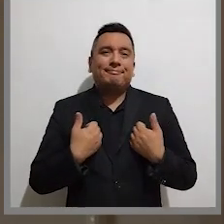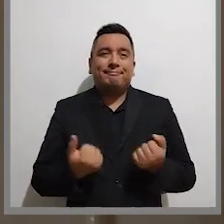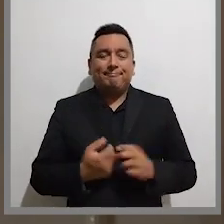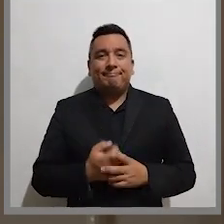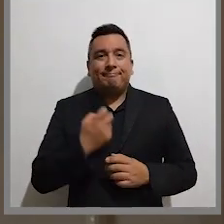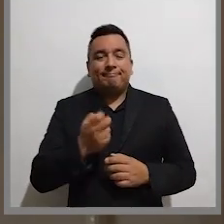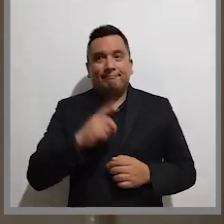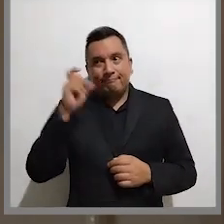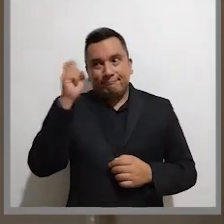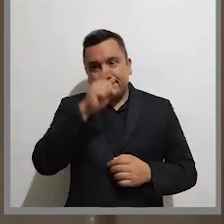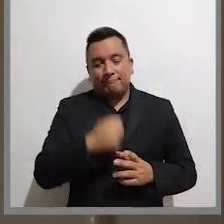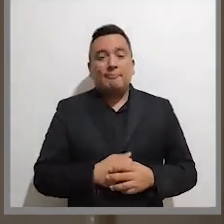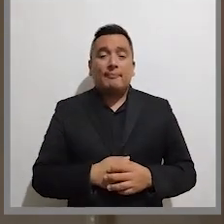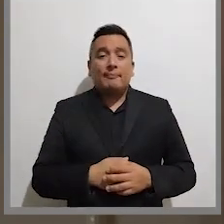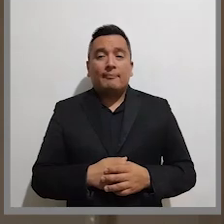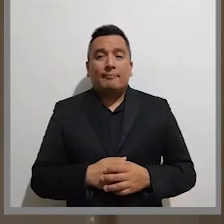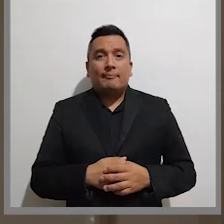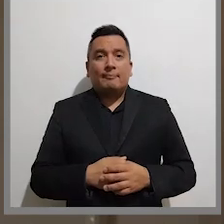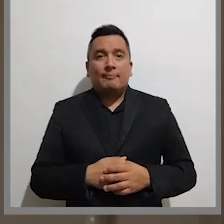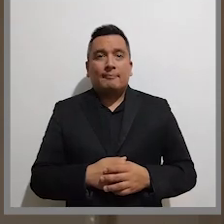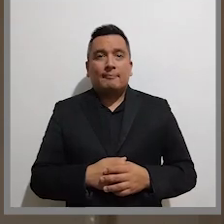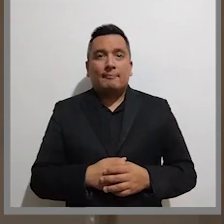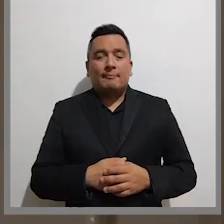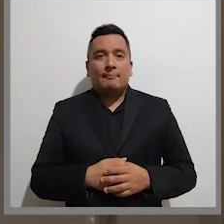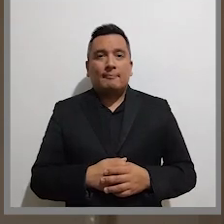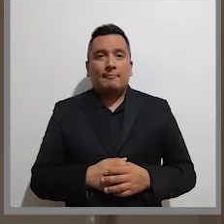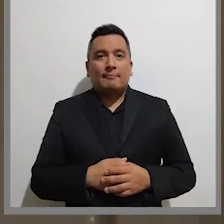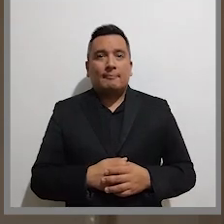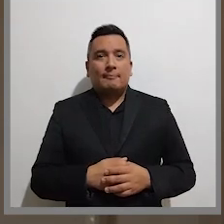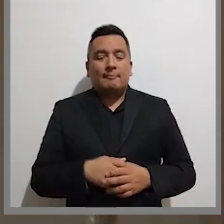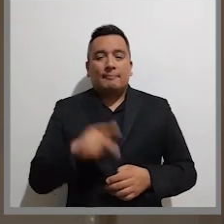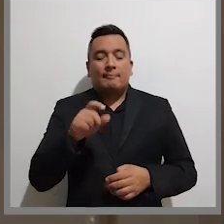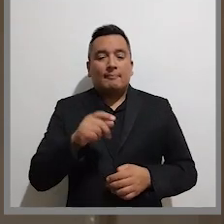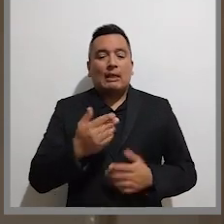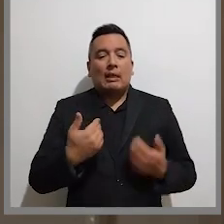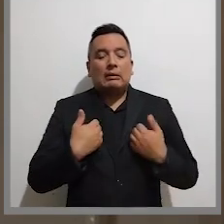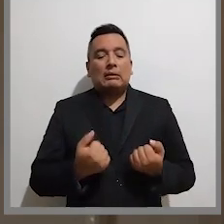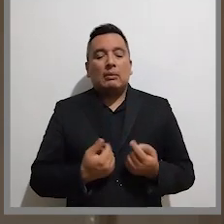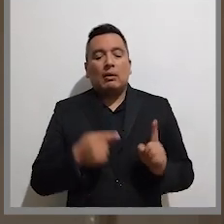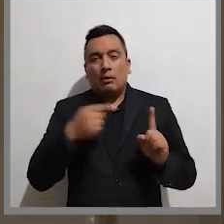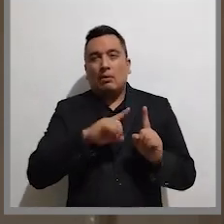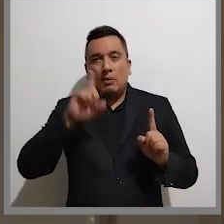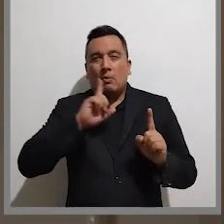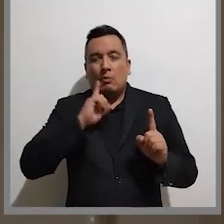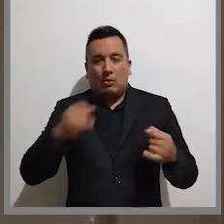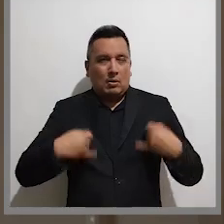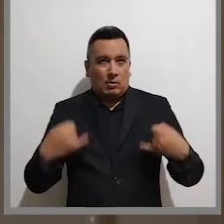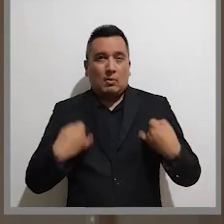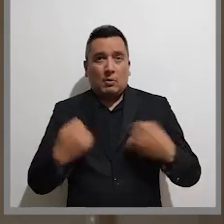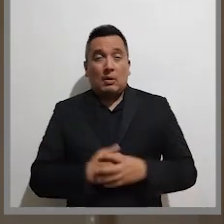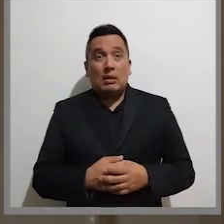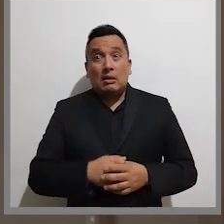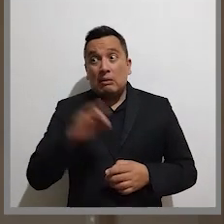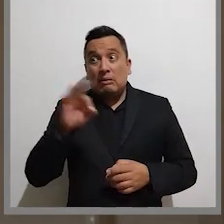complejo, del cual es difícil salir, pero además nos muestra el lado de cómo una mujer joven, que